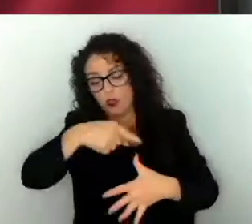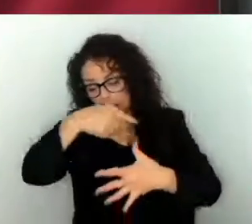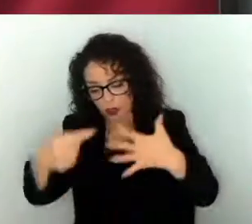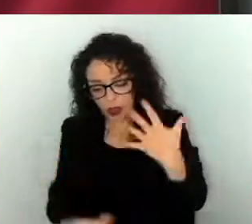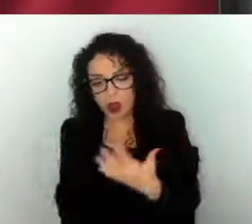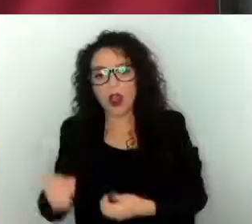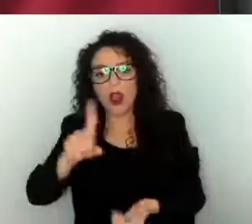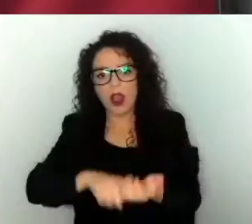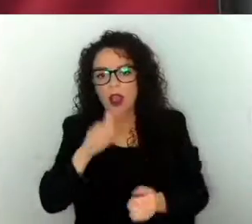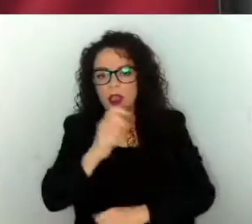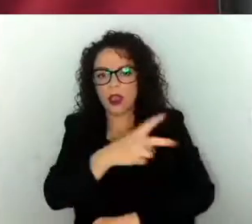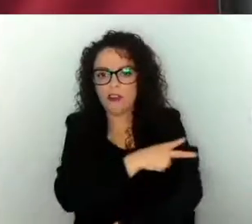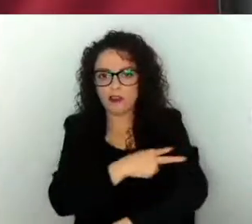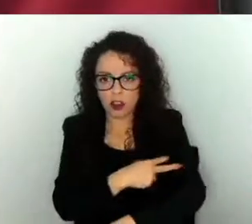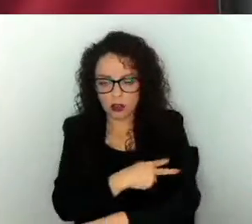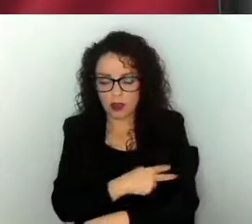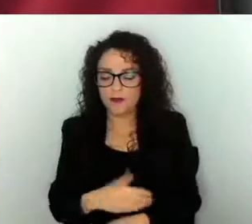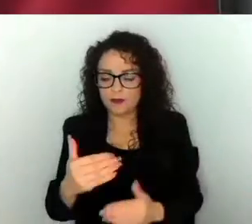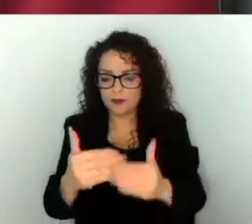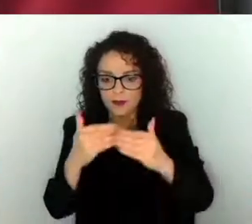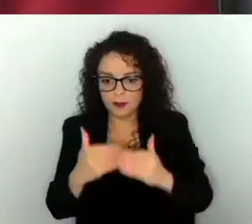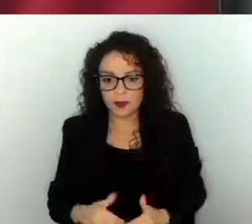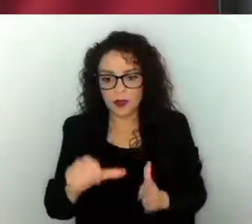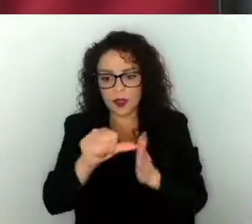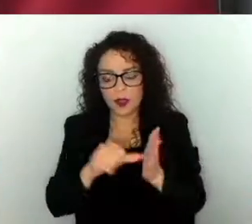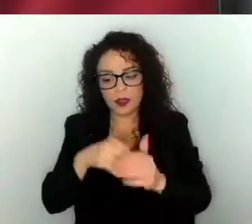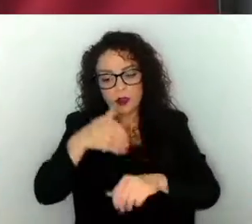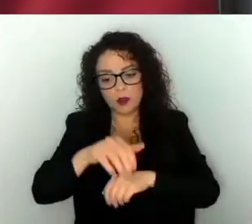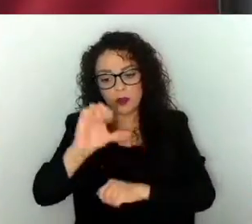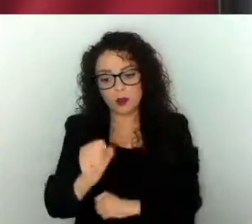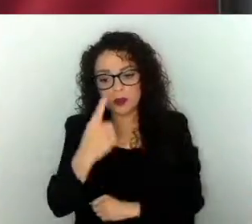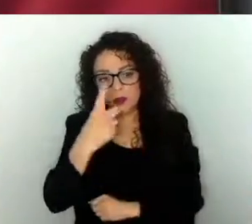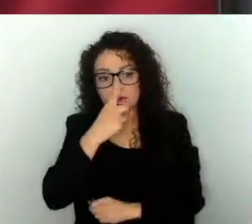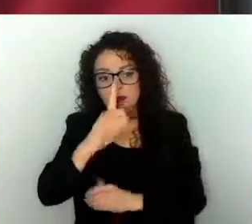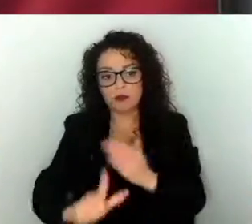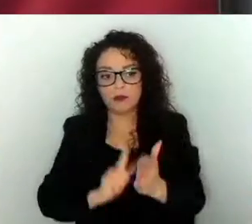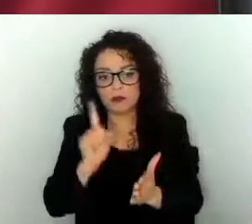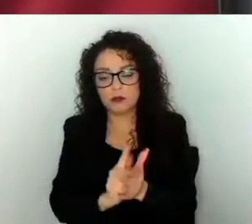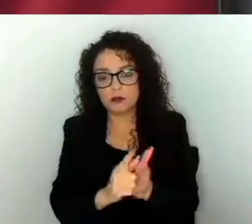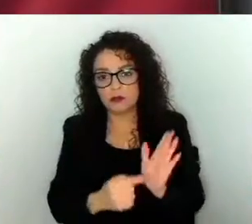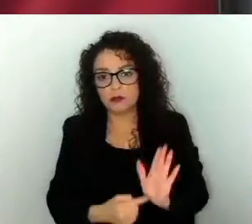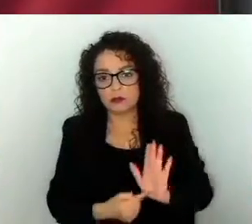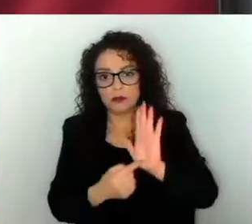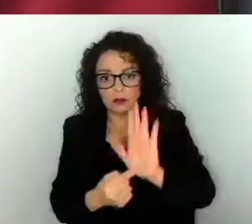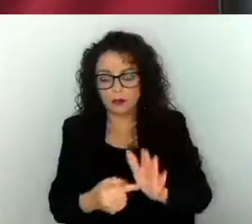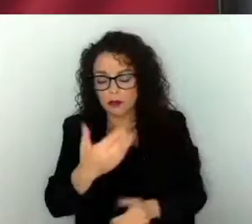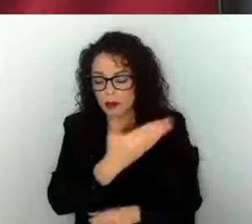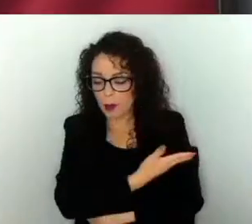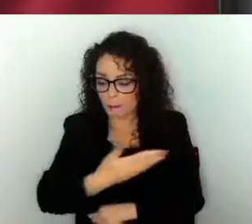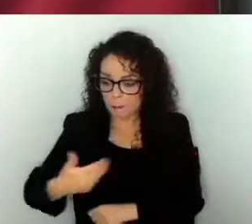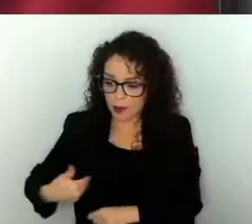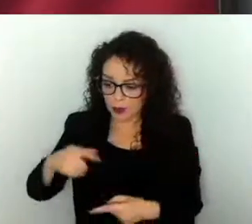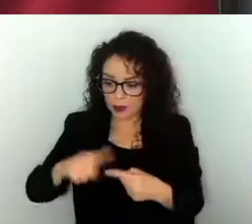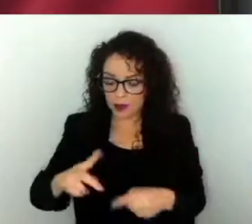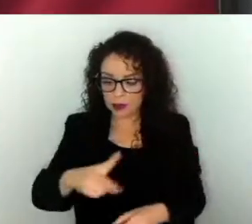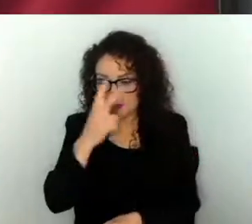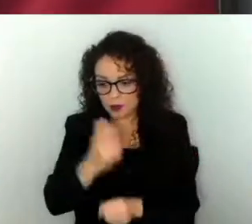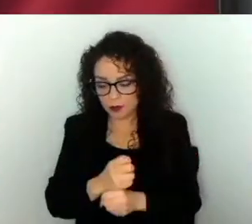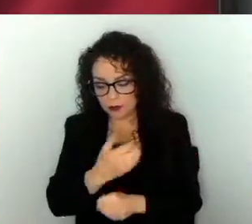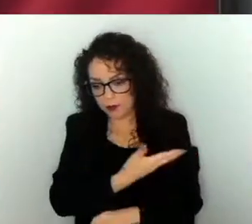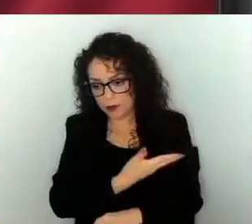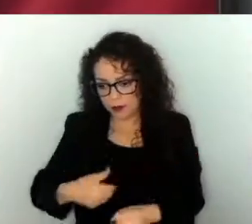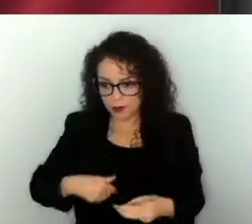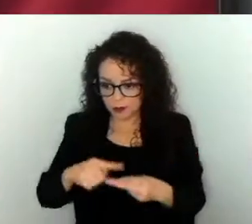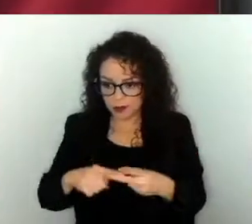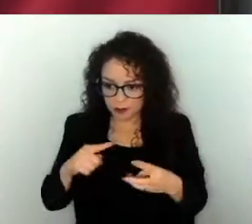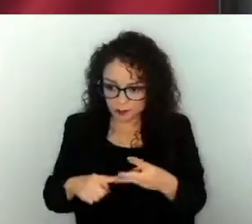parte, el artículo 61 del ordenamiento legal invocado refiere que el presidente, los vicepresidentes y el secretario